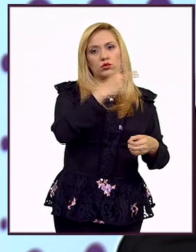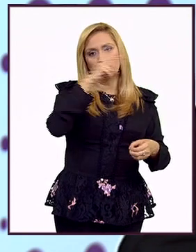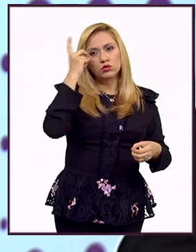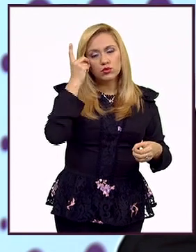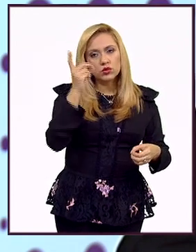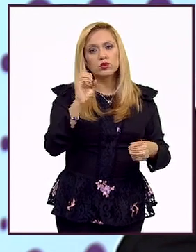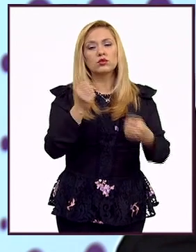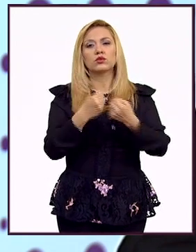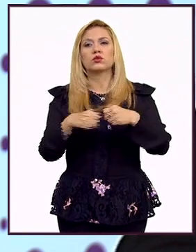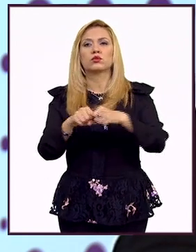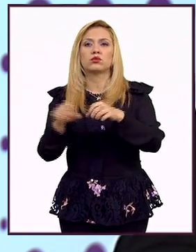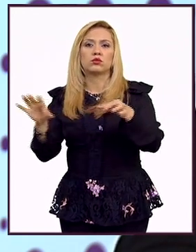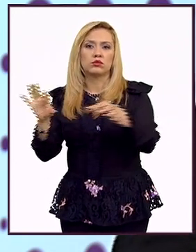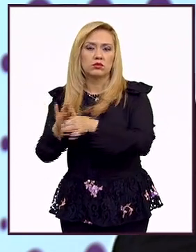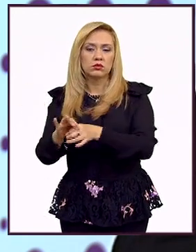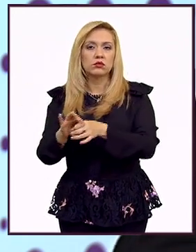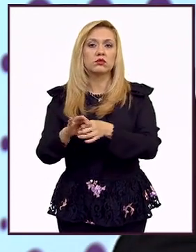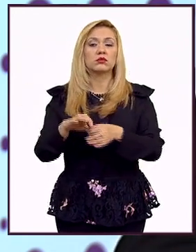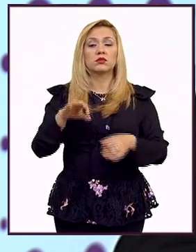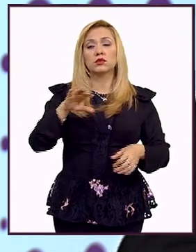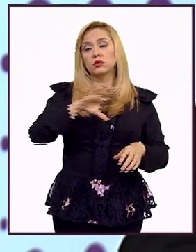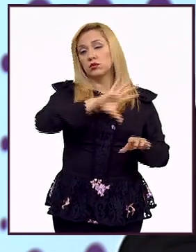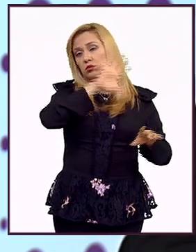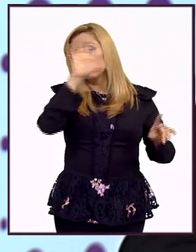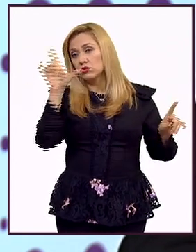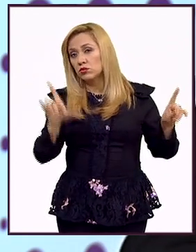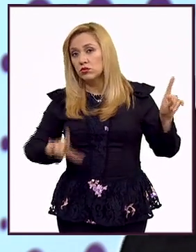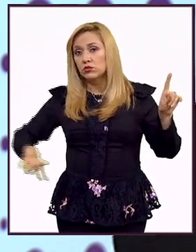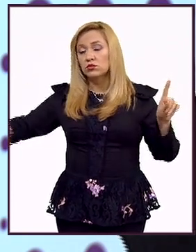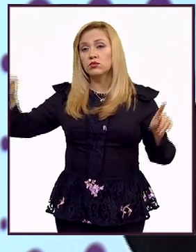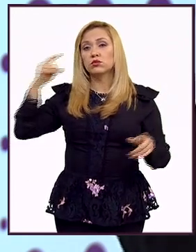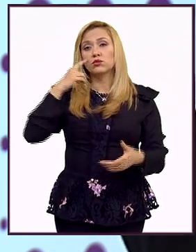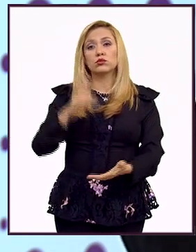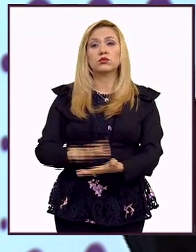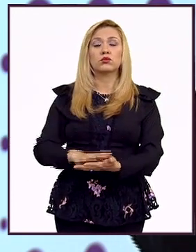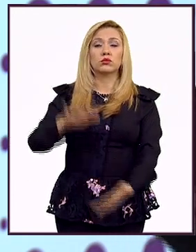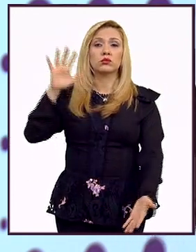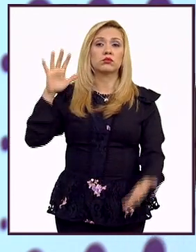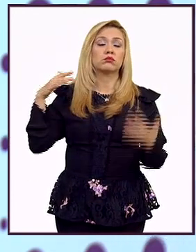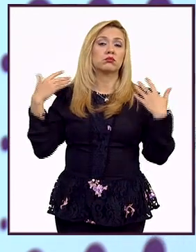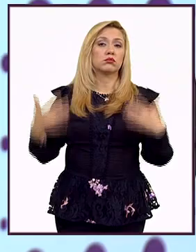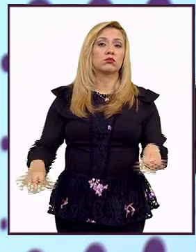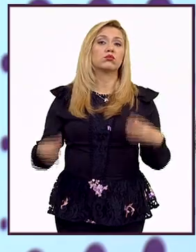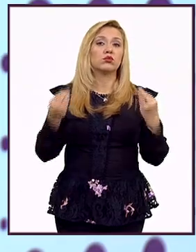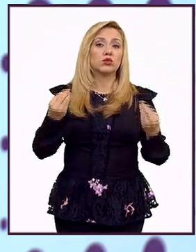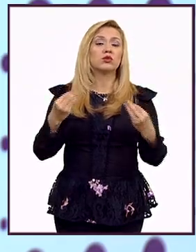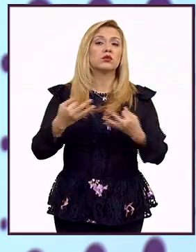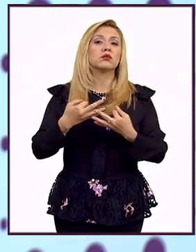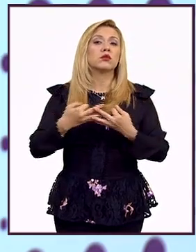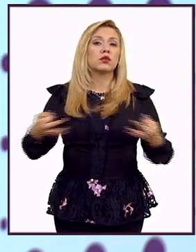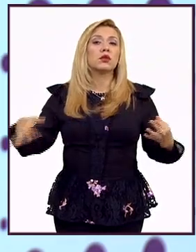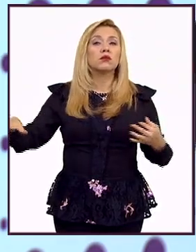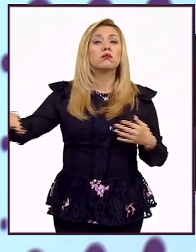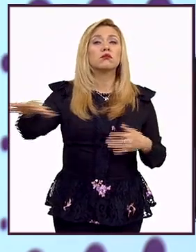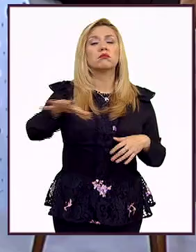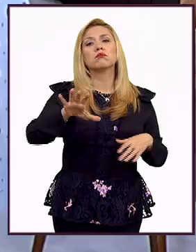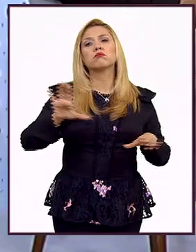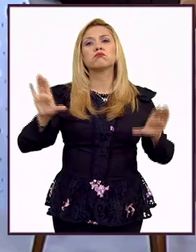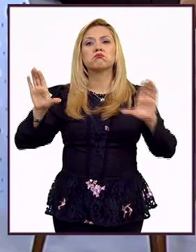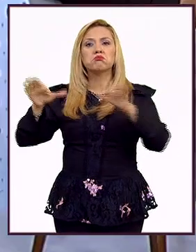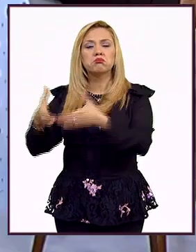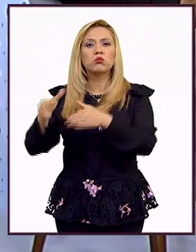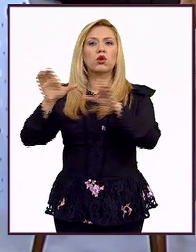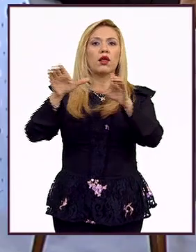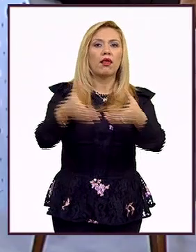del 50% del territorio nacional es propiedad social. Entonces vivimos una gran reforma agraria que dio como consecuencia un reparto de